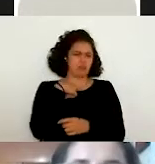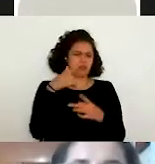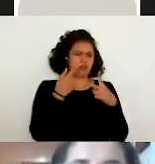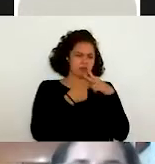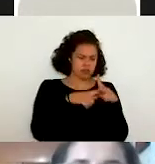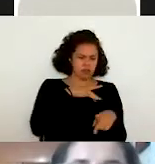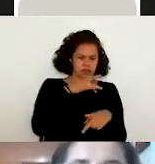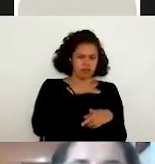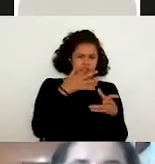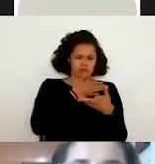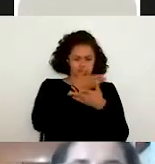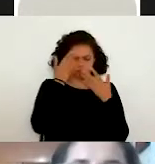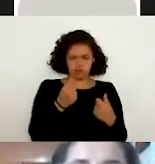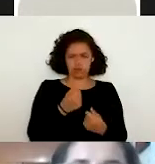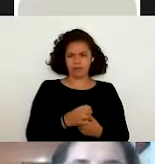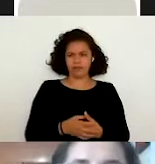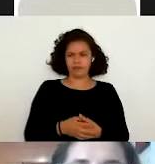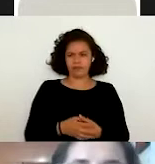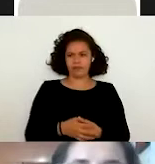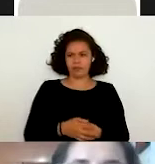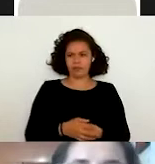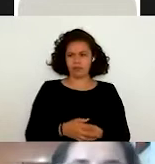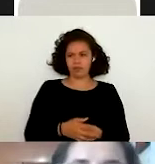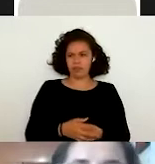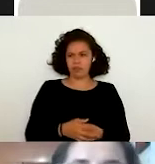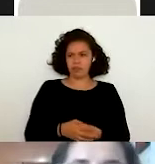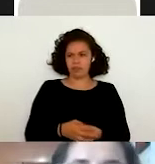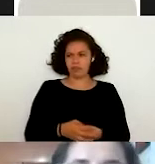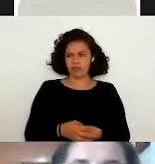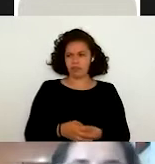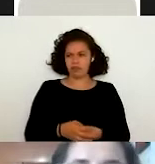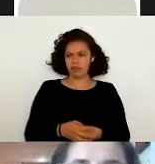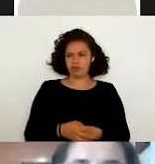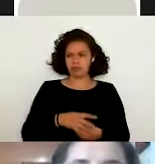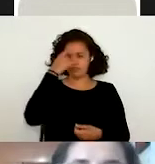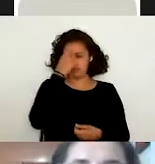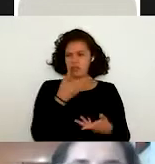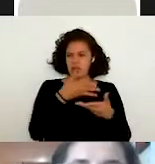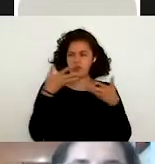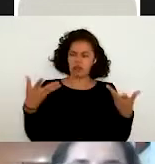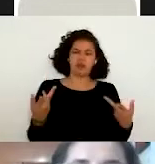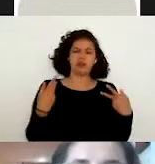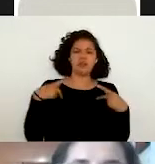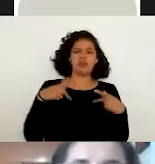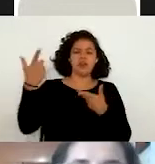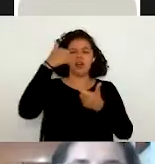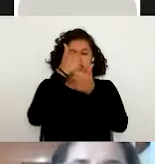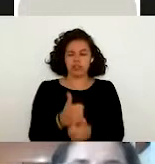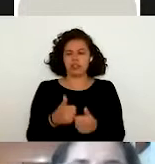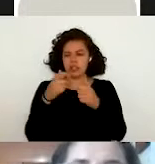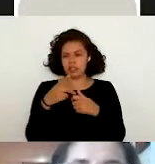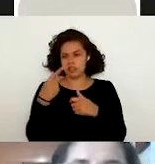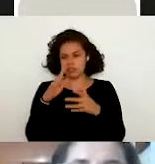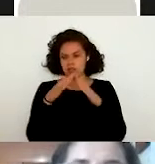indagar, ¿no? ¿Qué elementos definen el estado actual de esa persona? Si ya se salió de su casa,